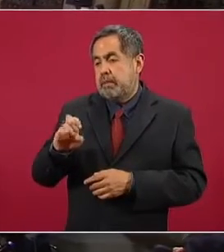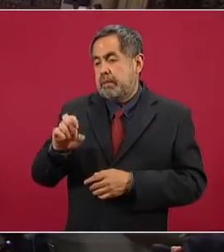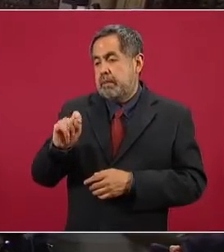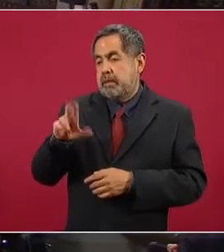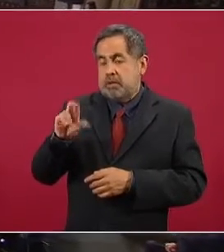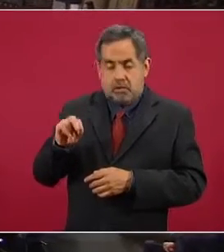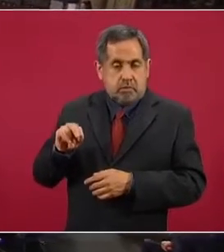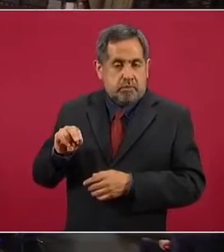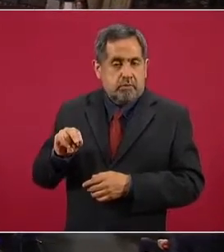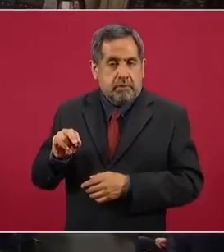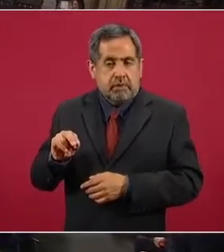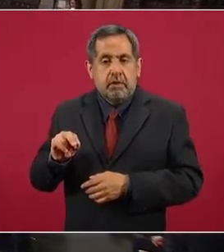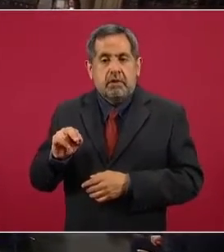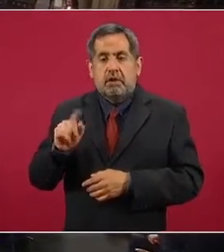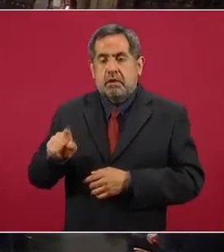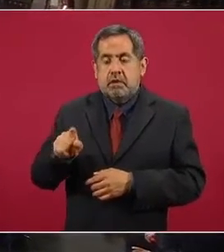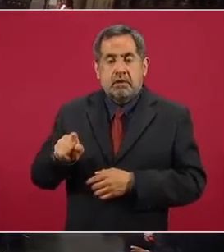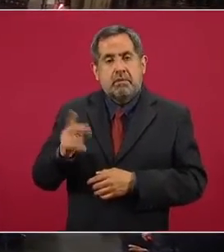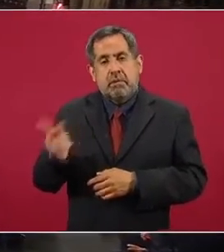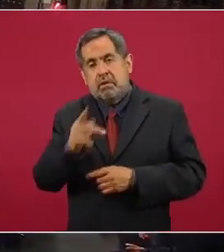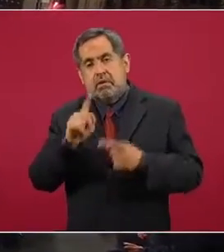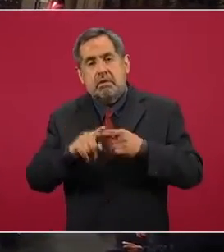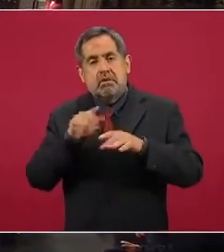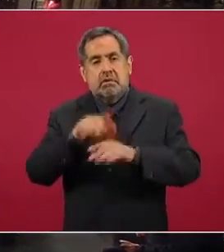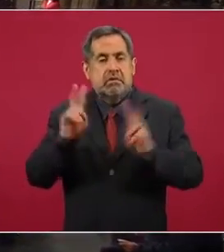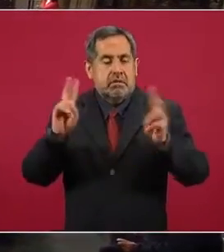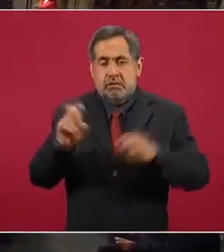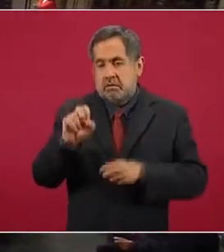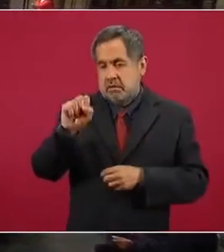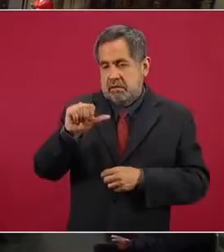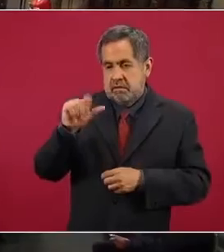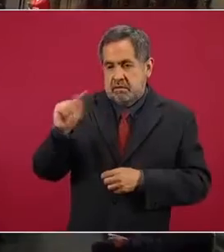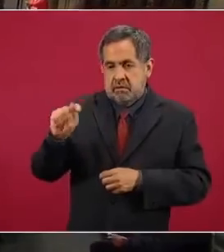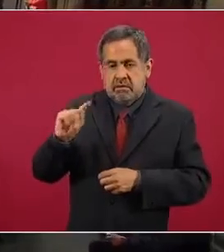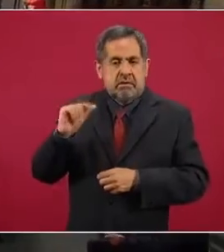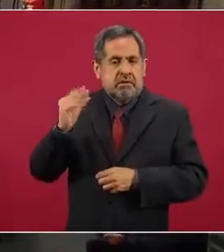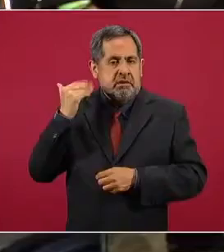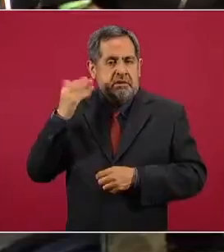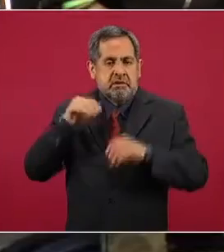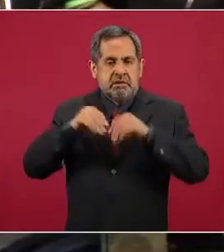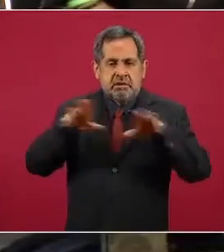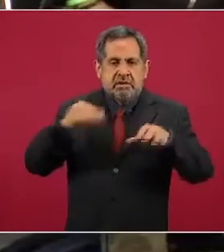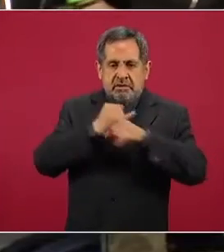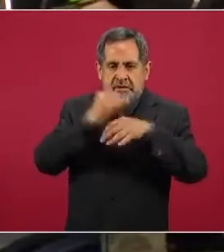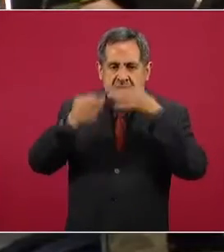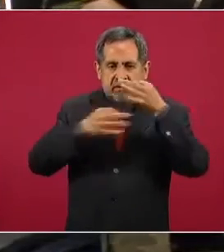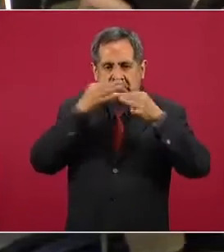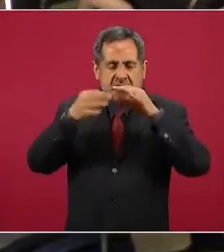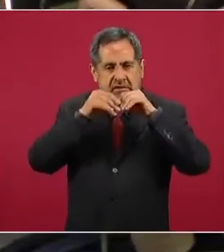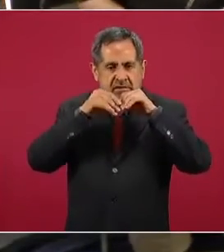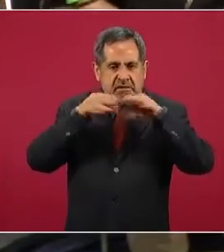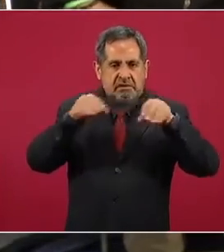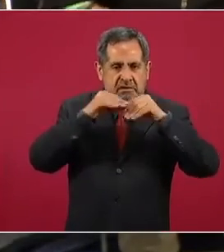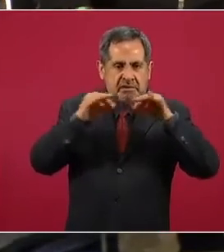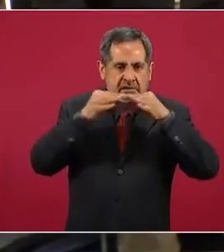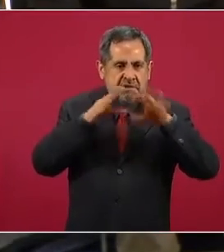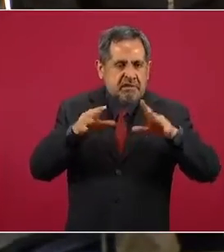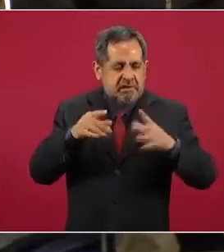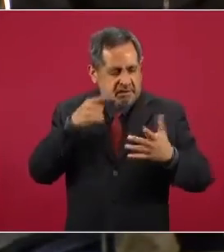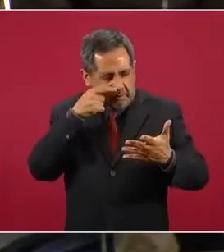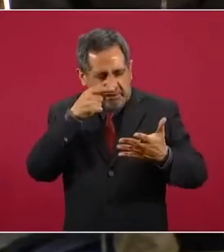sería sobre el tema del SAT. Últimamente se han reportado a través de redes sociales, especialmente